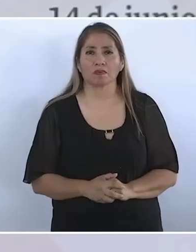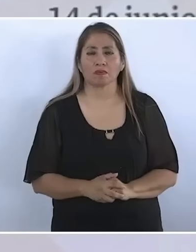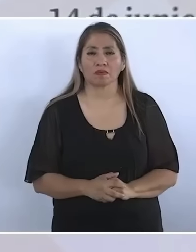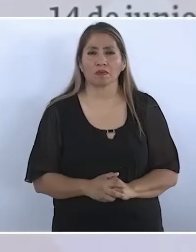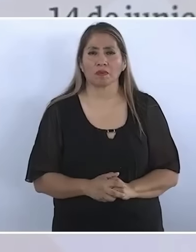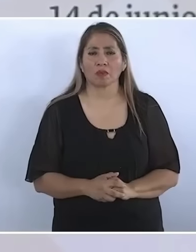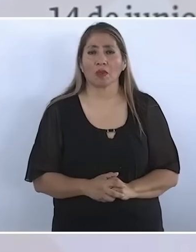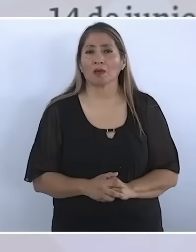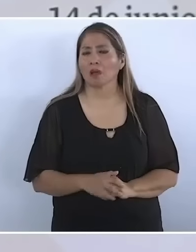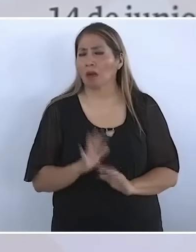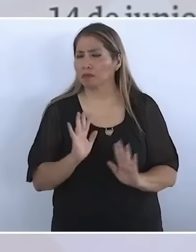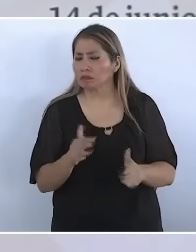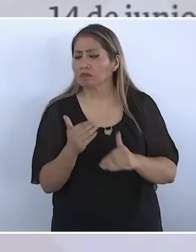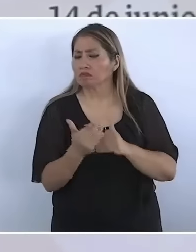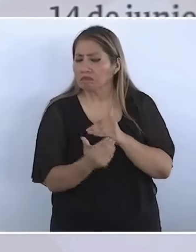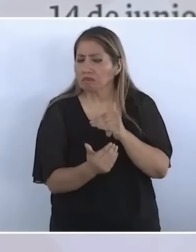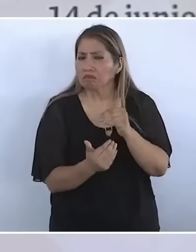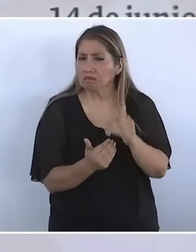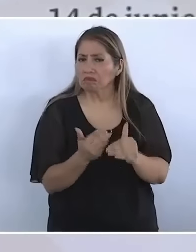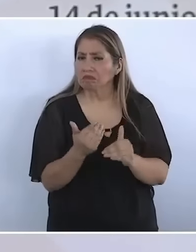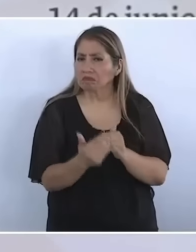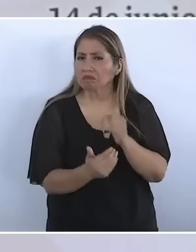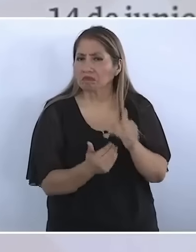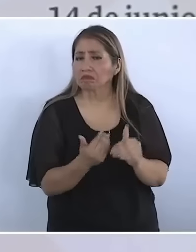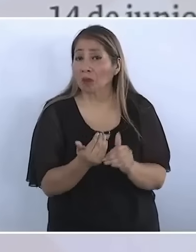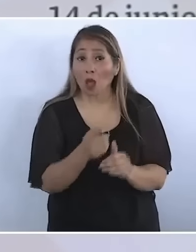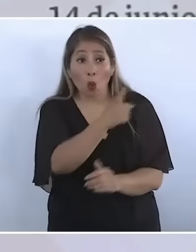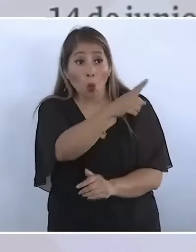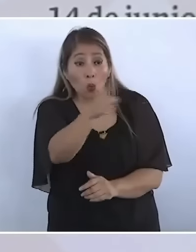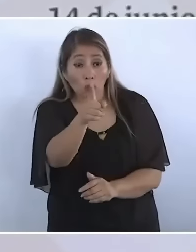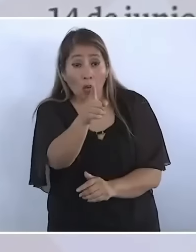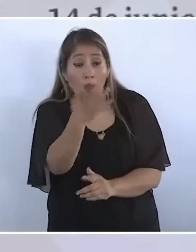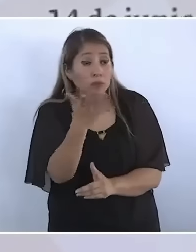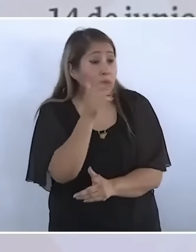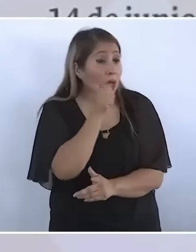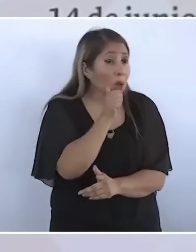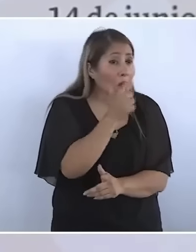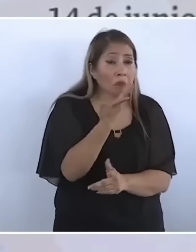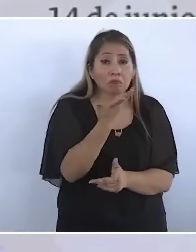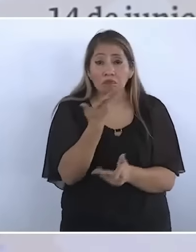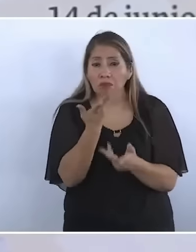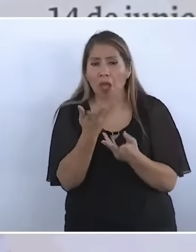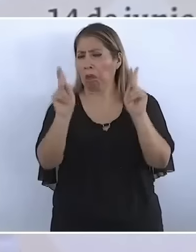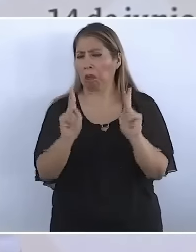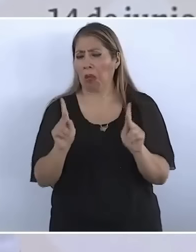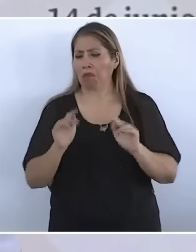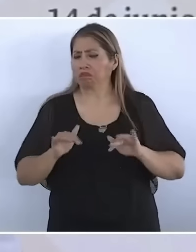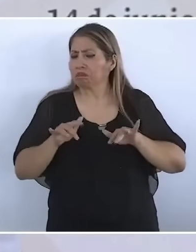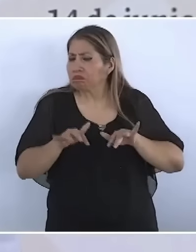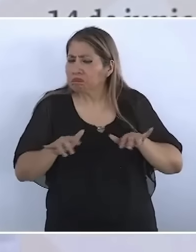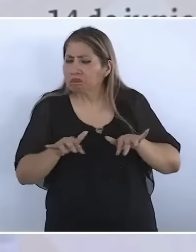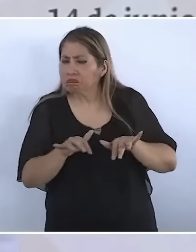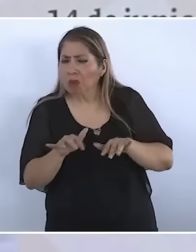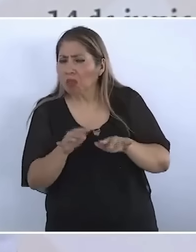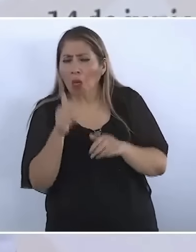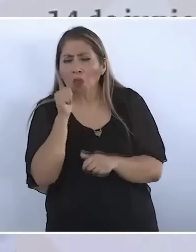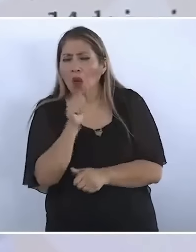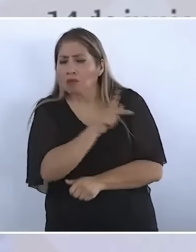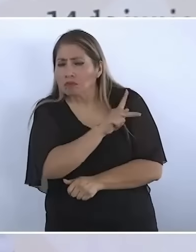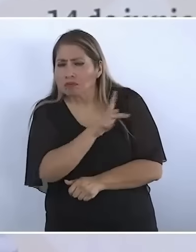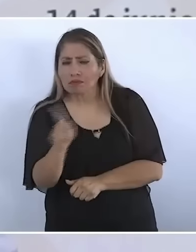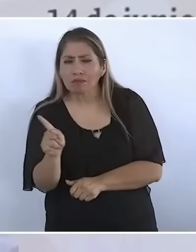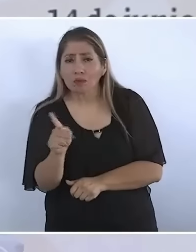Y hemos avanzado. Y lo hemos hecho entre todos, desde abajo y de manera pacífica. Porque han habido,